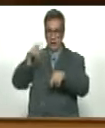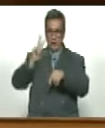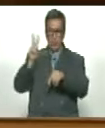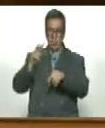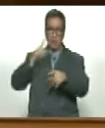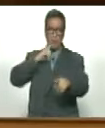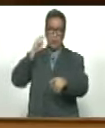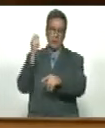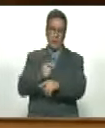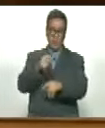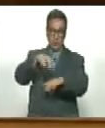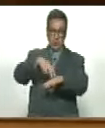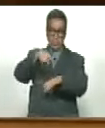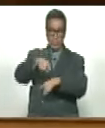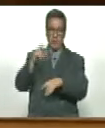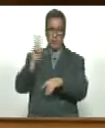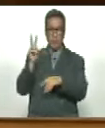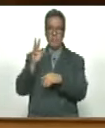sus lacayos aquí.